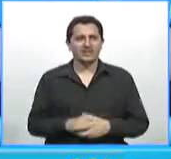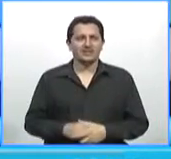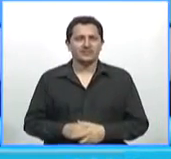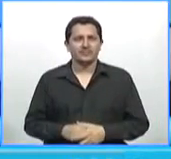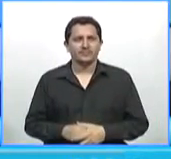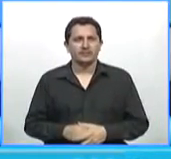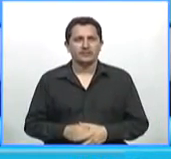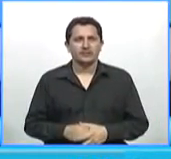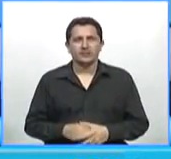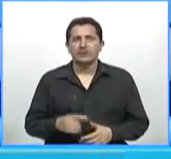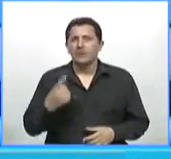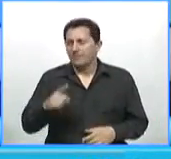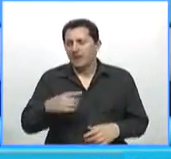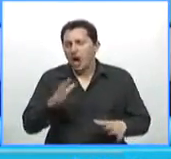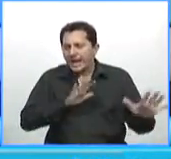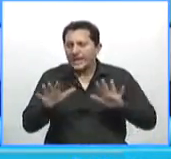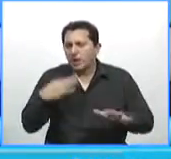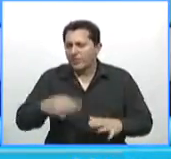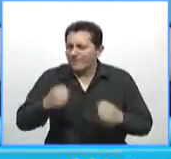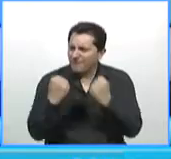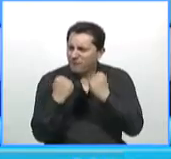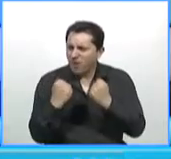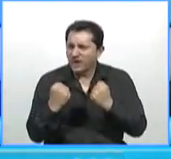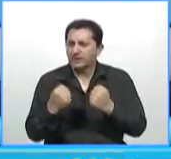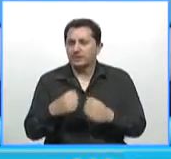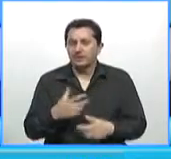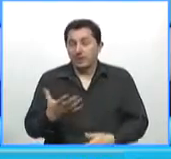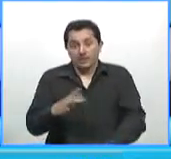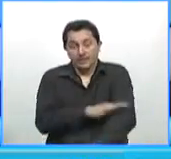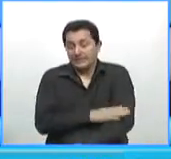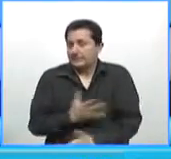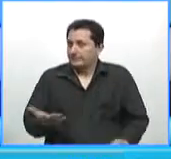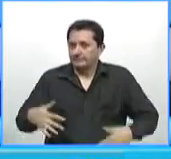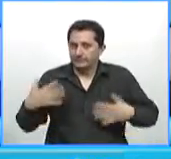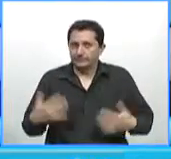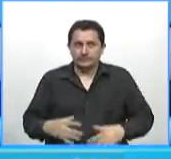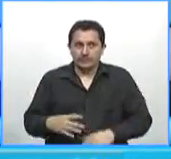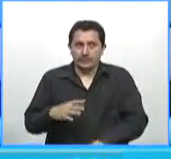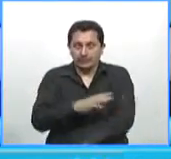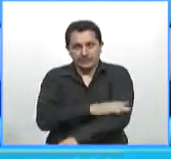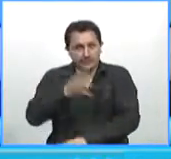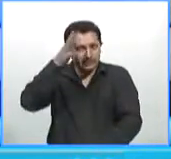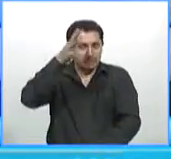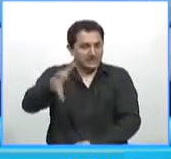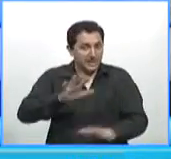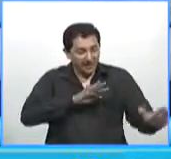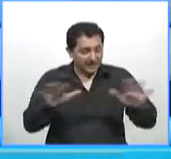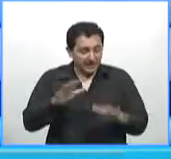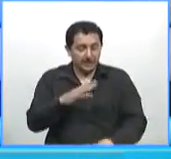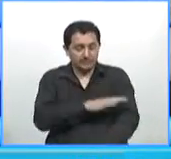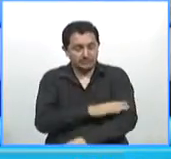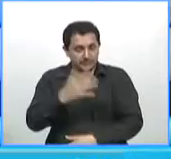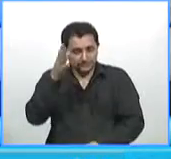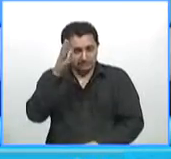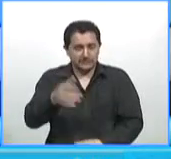Pero sí, no, tenés que ser fuerte y sí, de la presión no te puedo hablar porque... me presiono demasiado. ¿Con la derrota? ¿Cómo